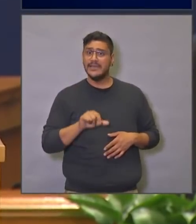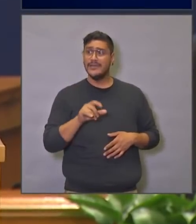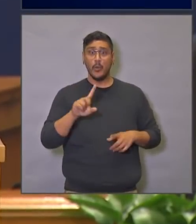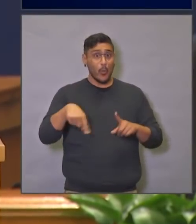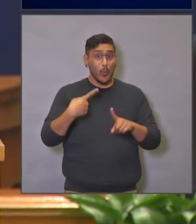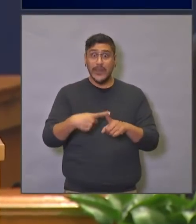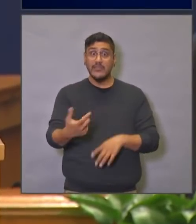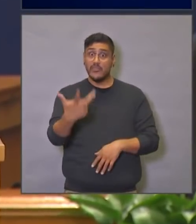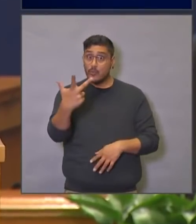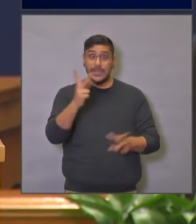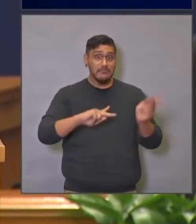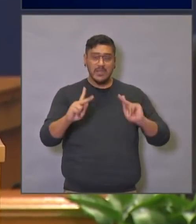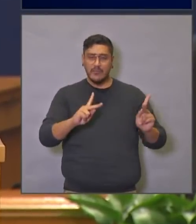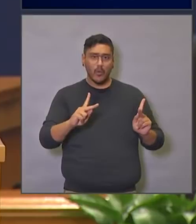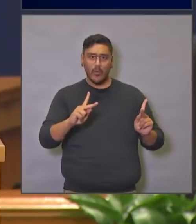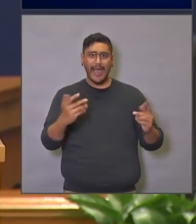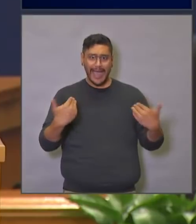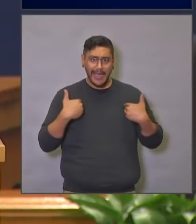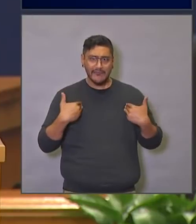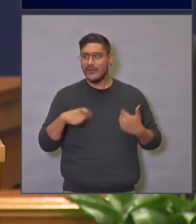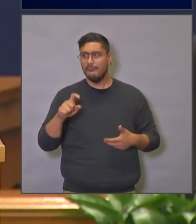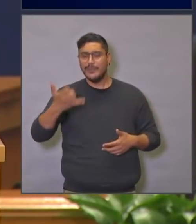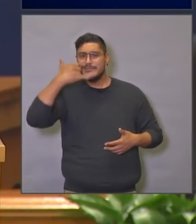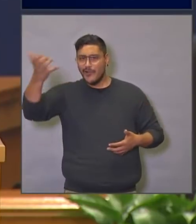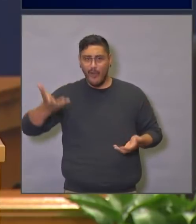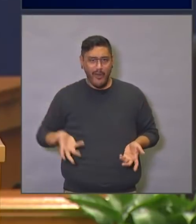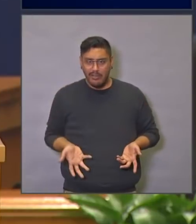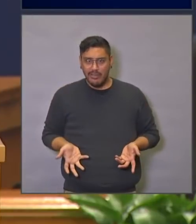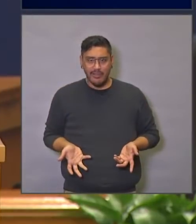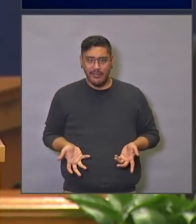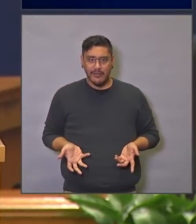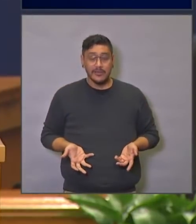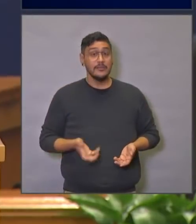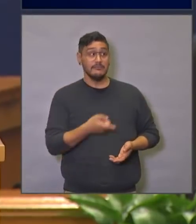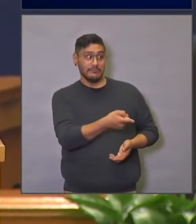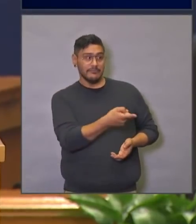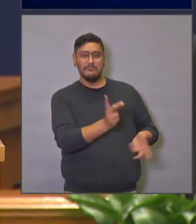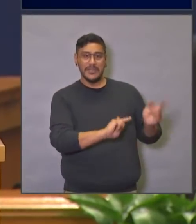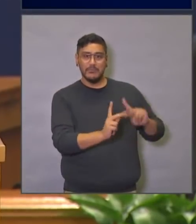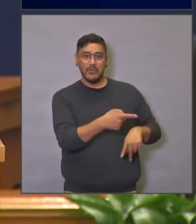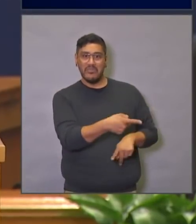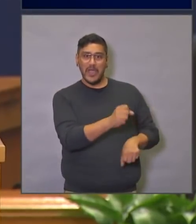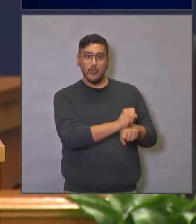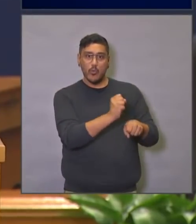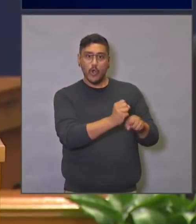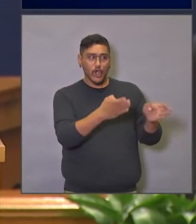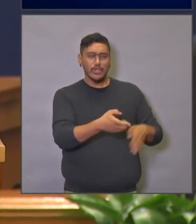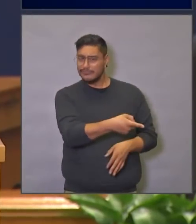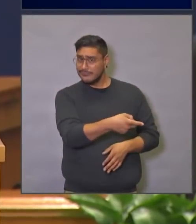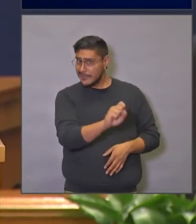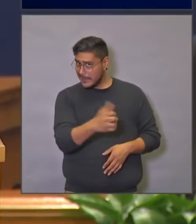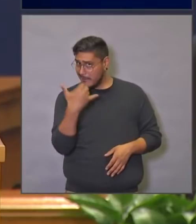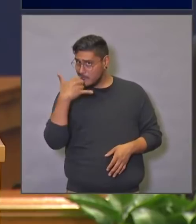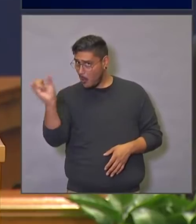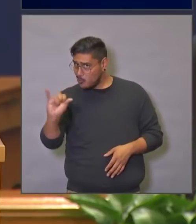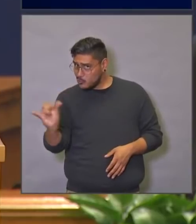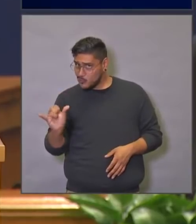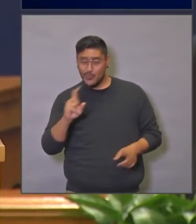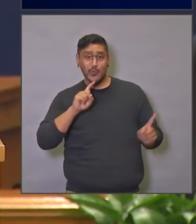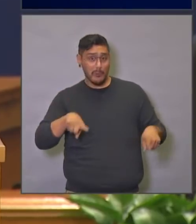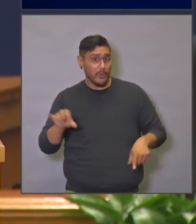de llamar. Y si hay, por ejemplo, gente que trabaja ahí, trabajadores, ellos también pueden llamar y hacer un